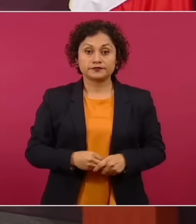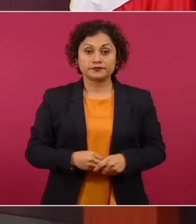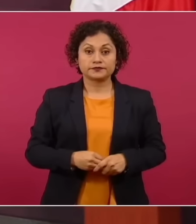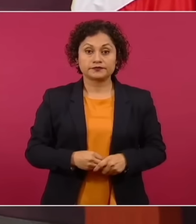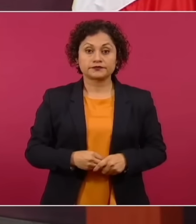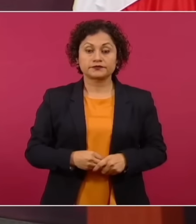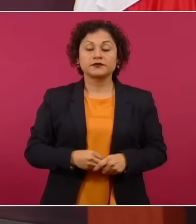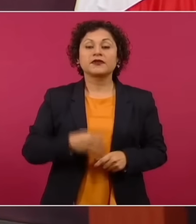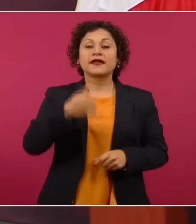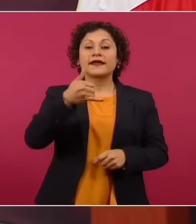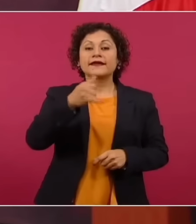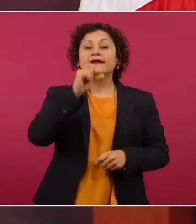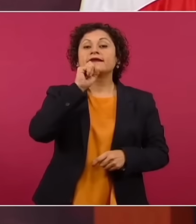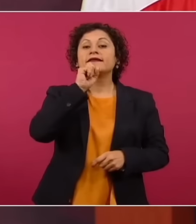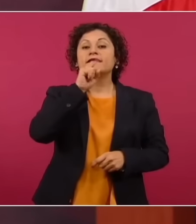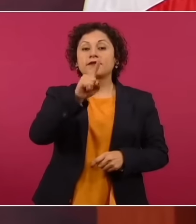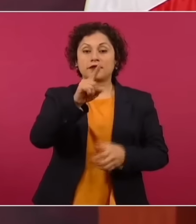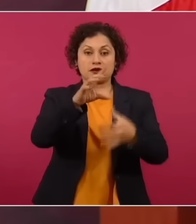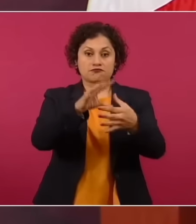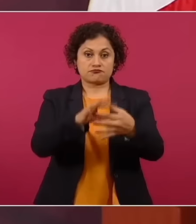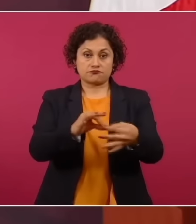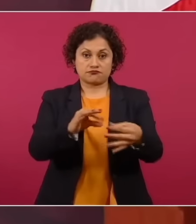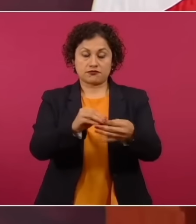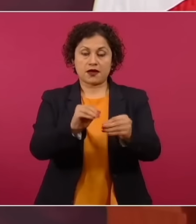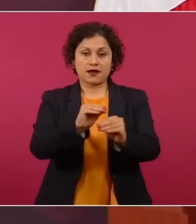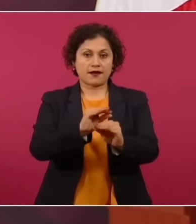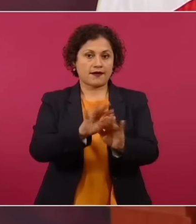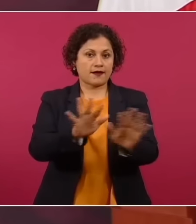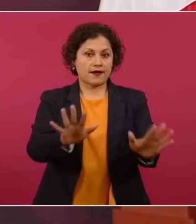Y también aclarar una cosa.